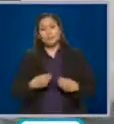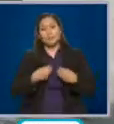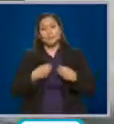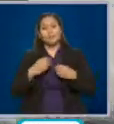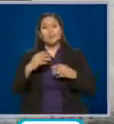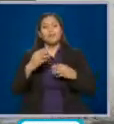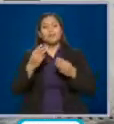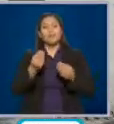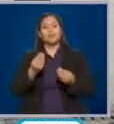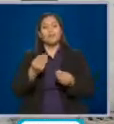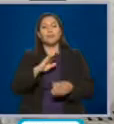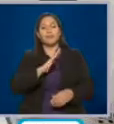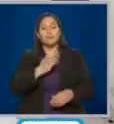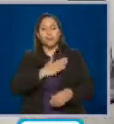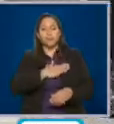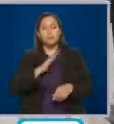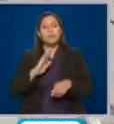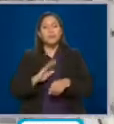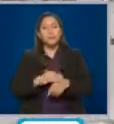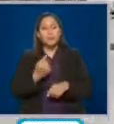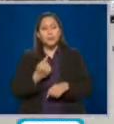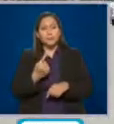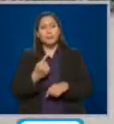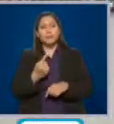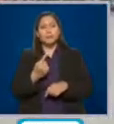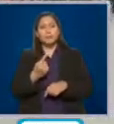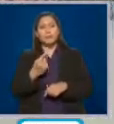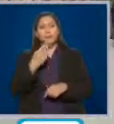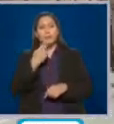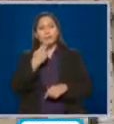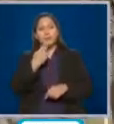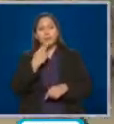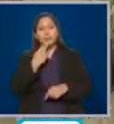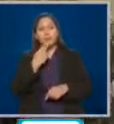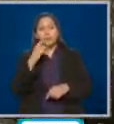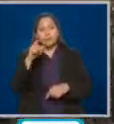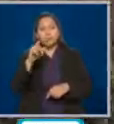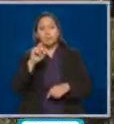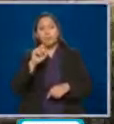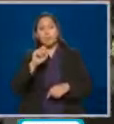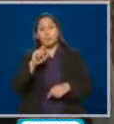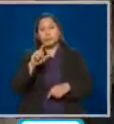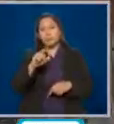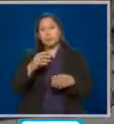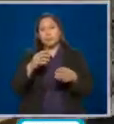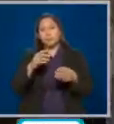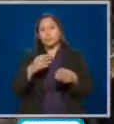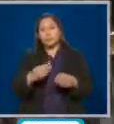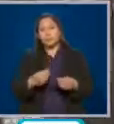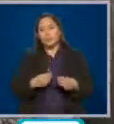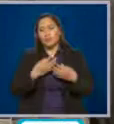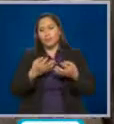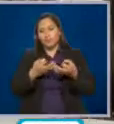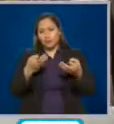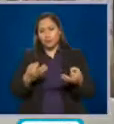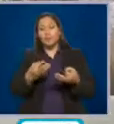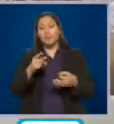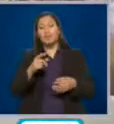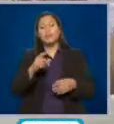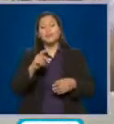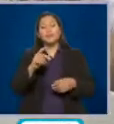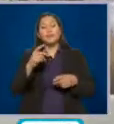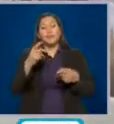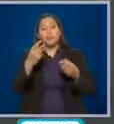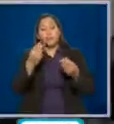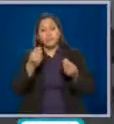españoles, Ya. porque se subarrendaban. Entonces, pues ya que cuando vinieron, muchos